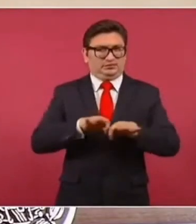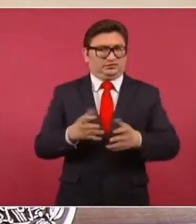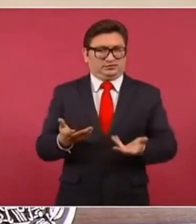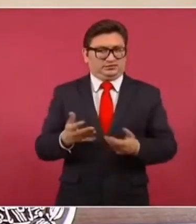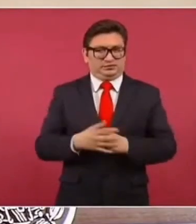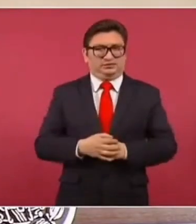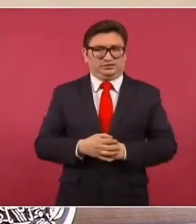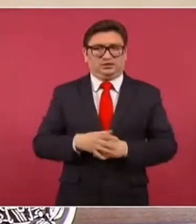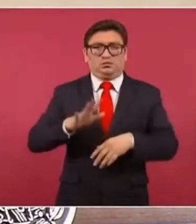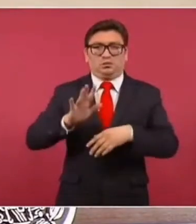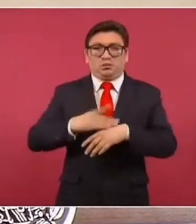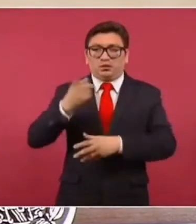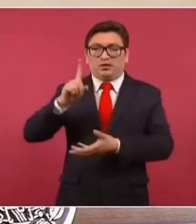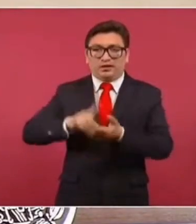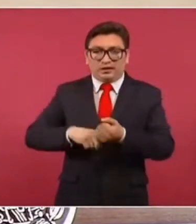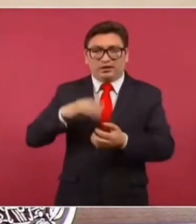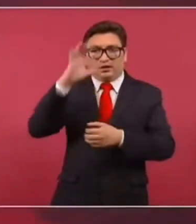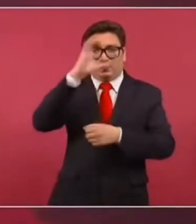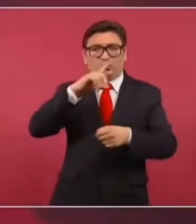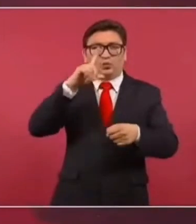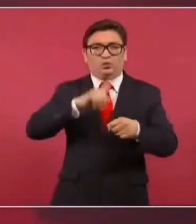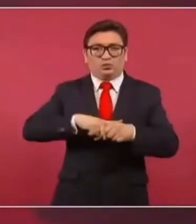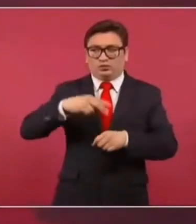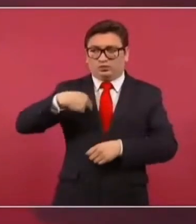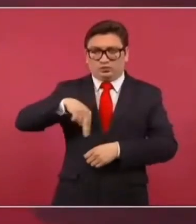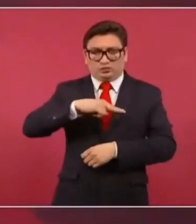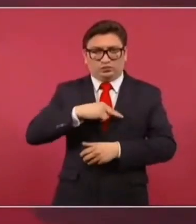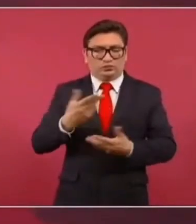de nuestras culturas.